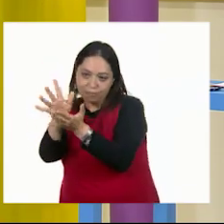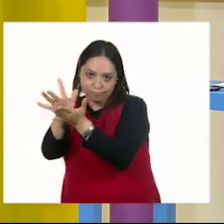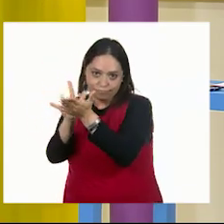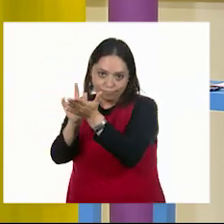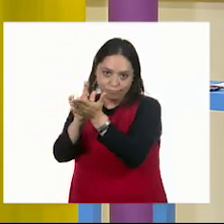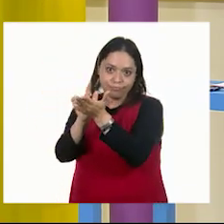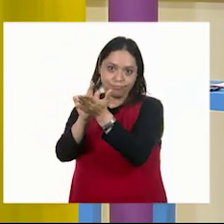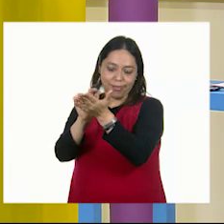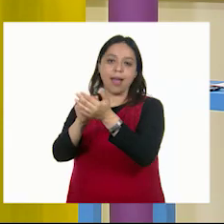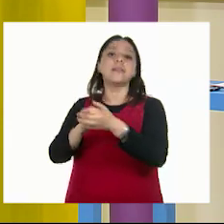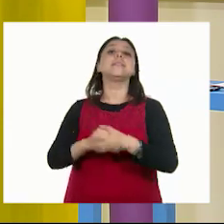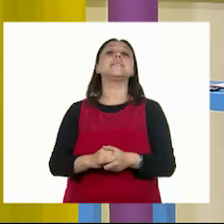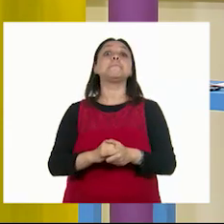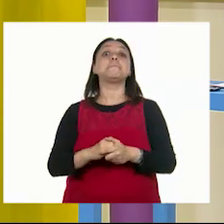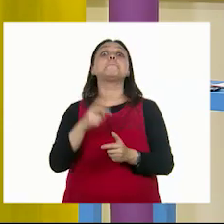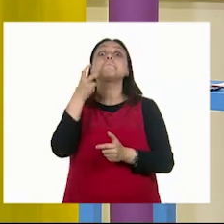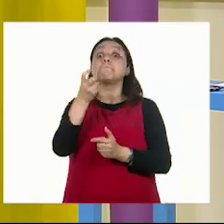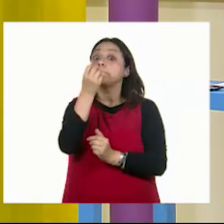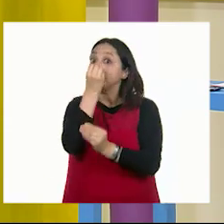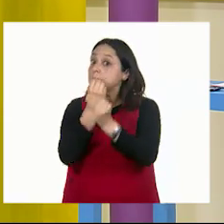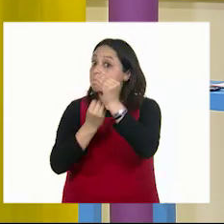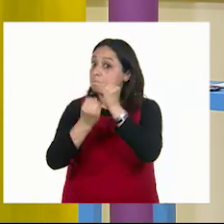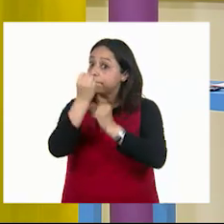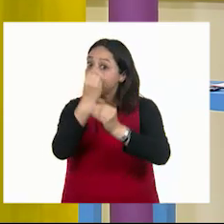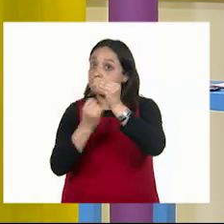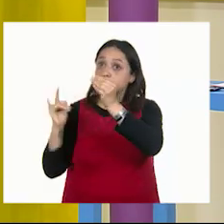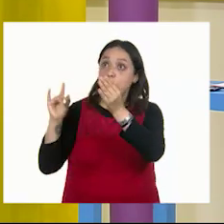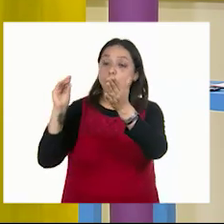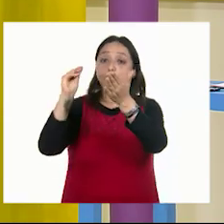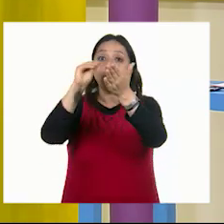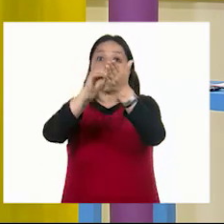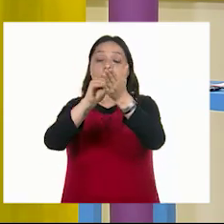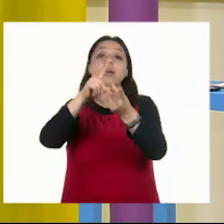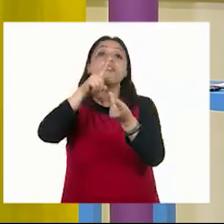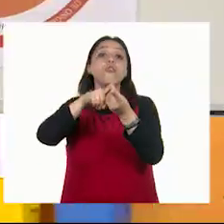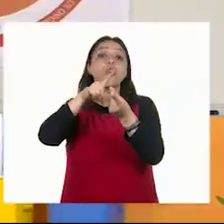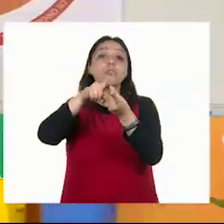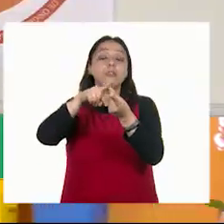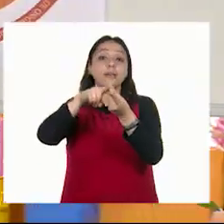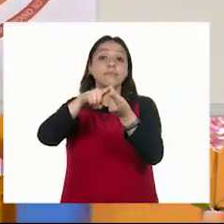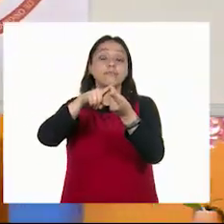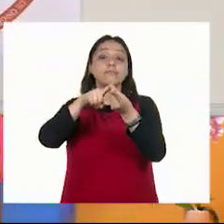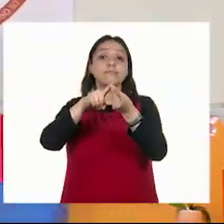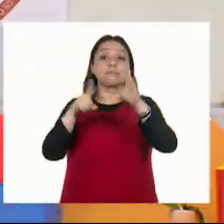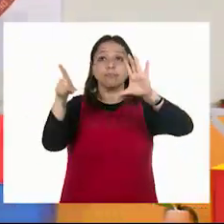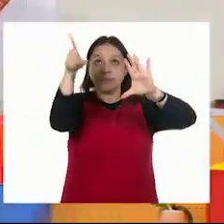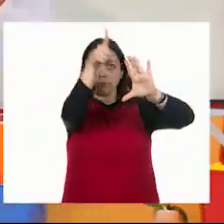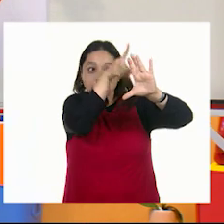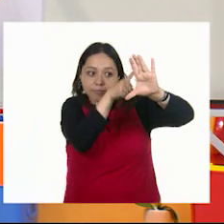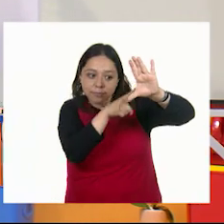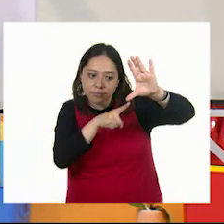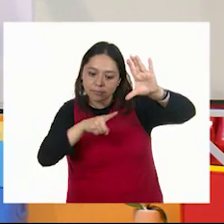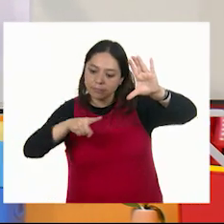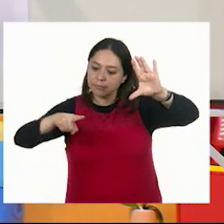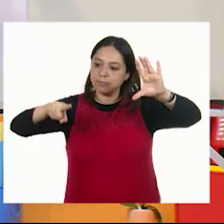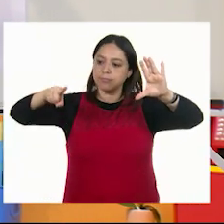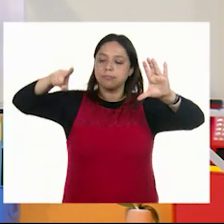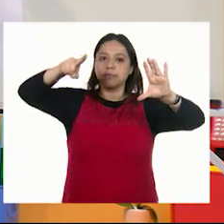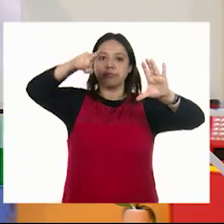Solamente que este alimento lo vamos a colocar en nuestra otra parte que dice...